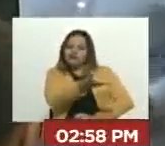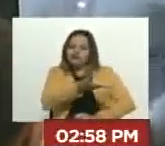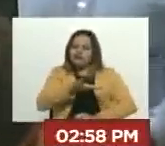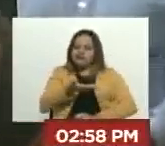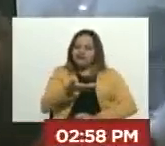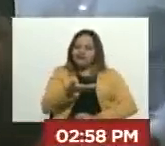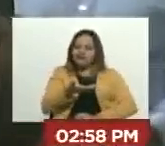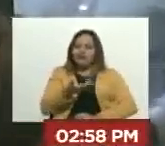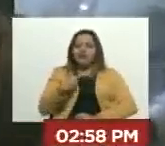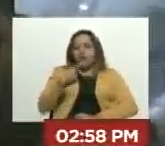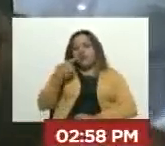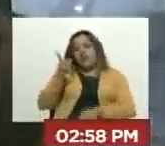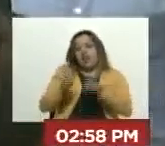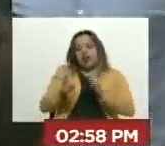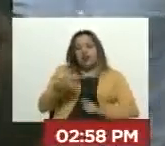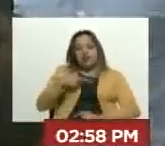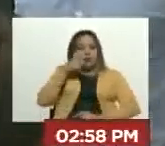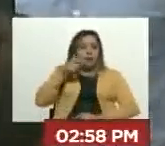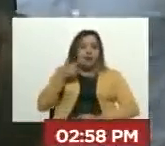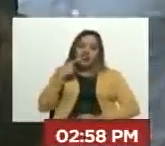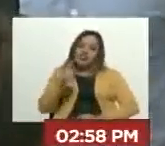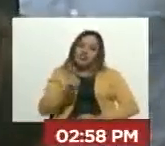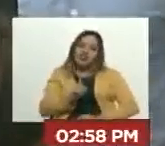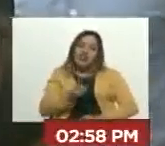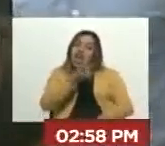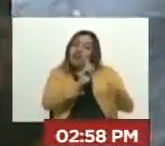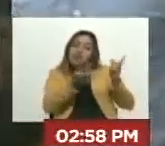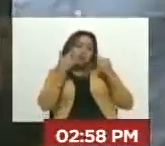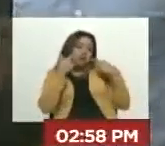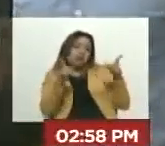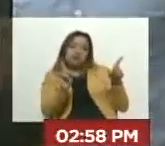Voy a decir algo que en mi pueblo dicen y quizás a algunos no les va a gustar porque...